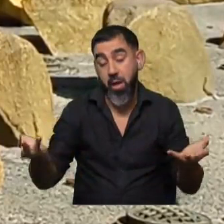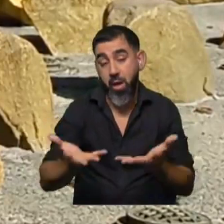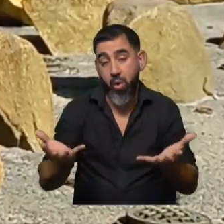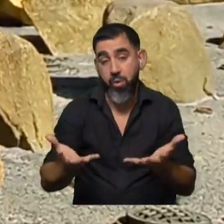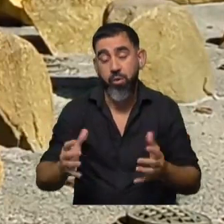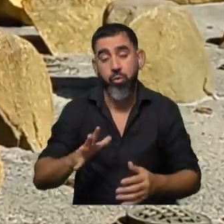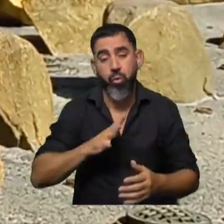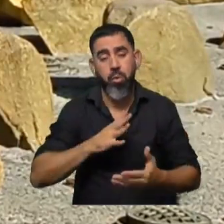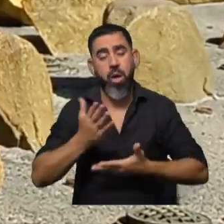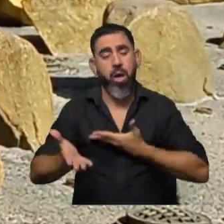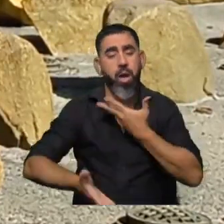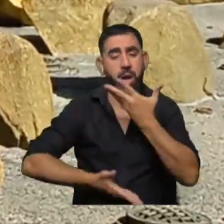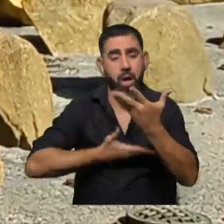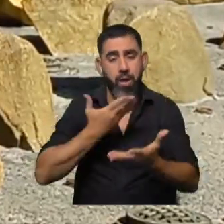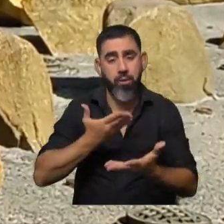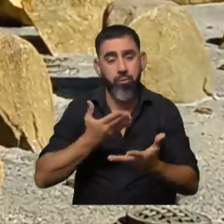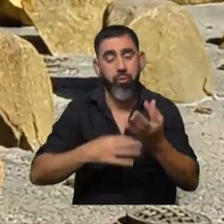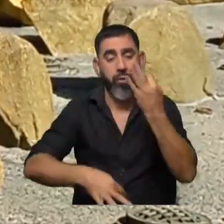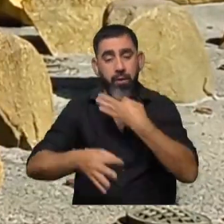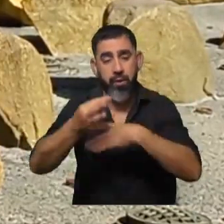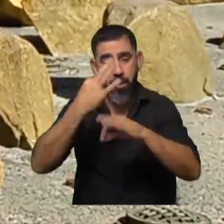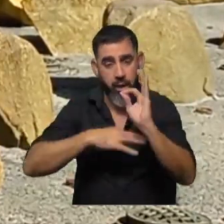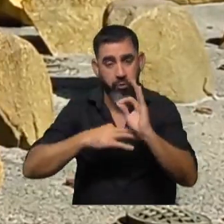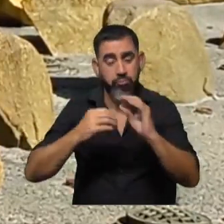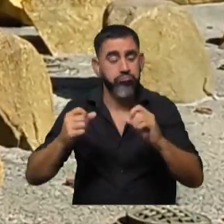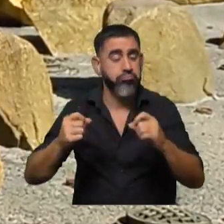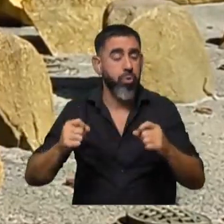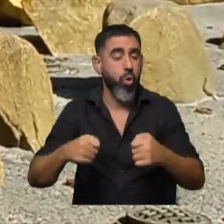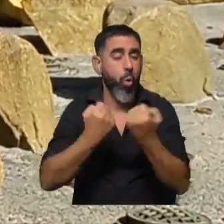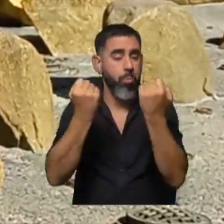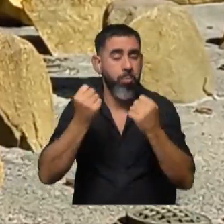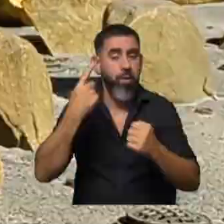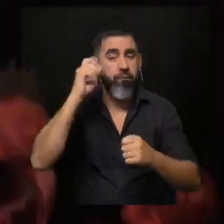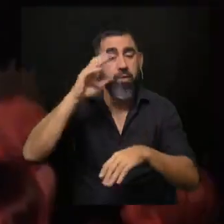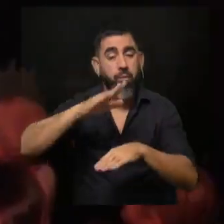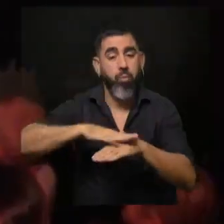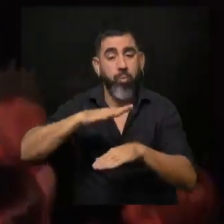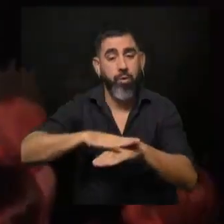sea, todavía canto, todavía hago teatro de improvisación sobre todo.